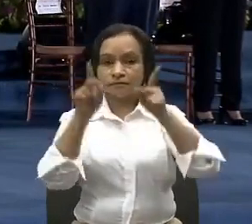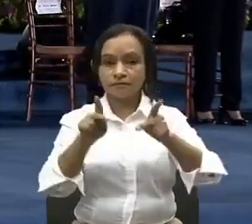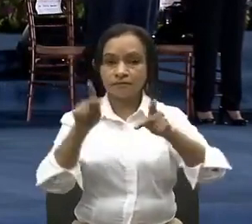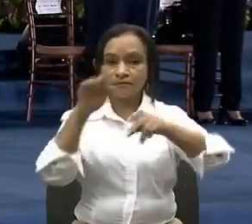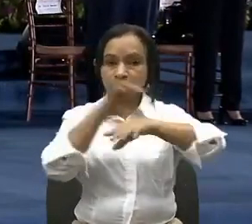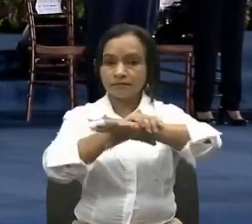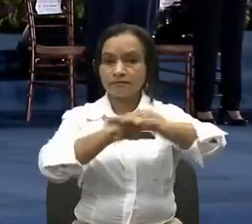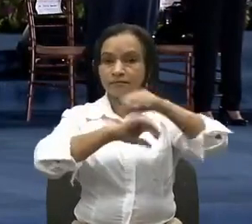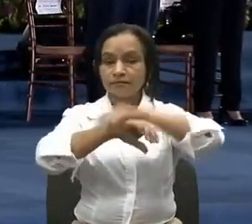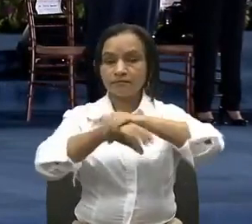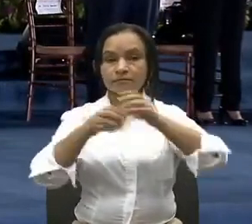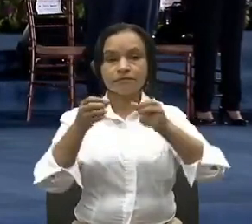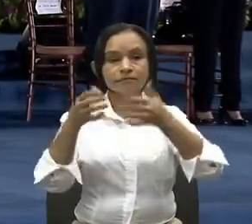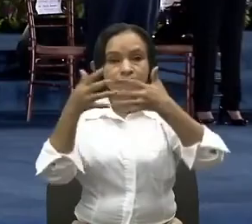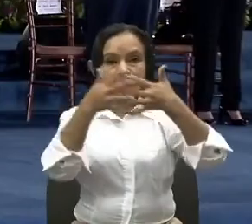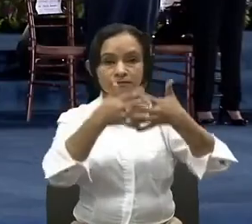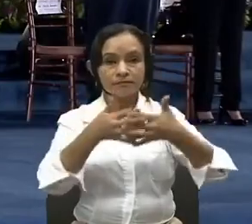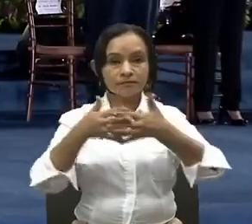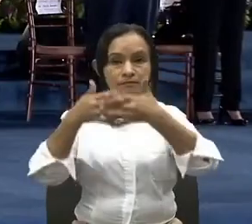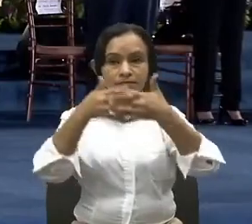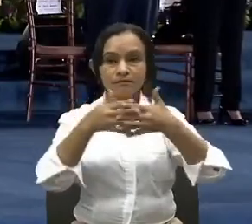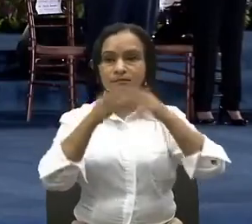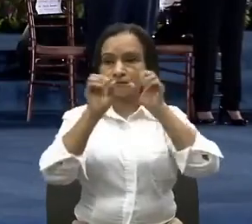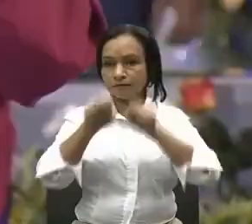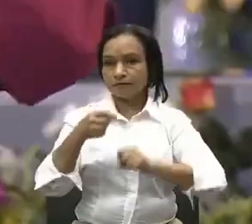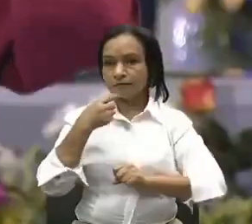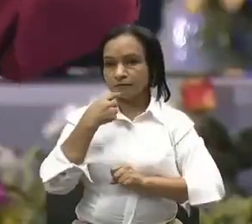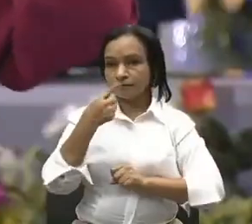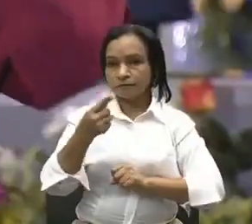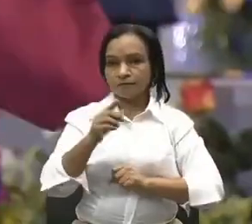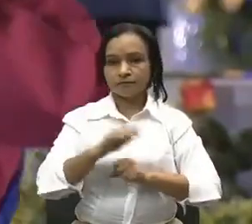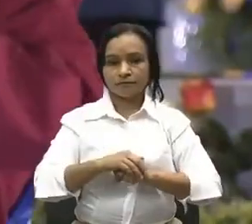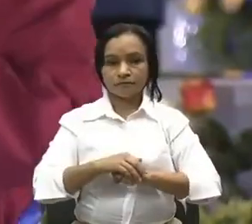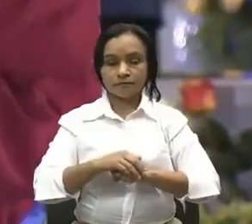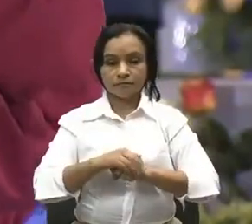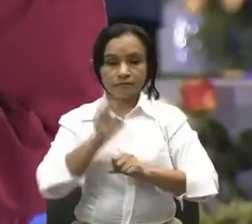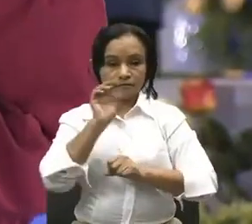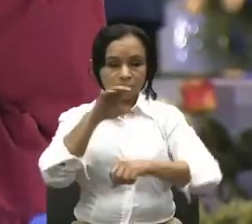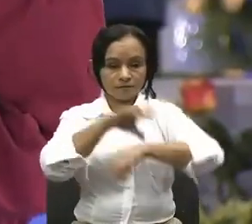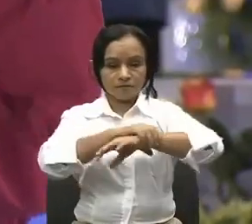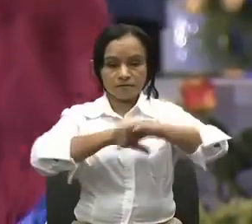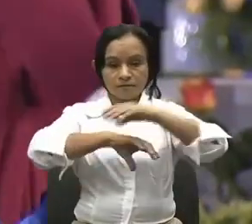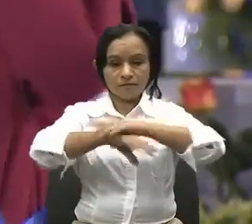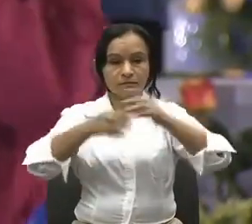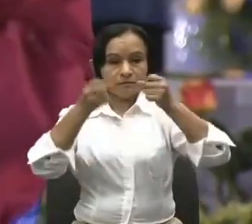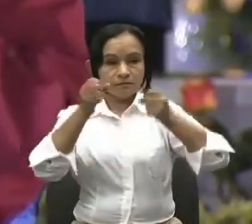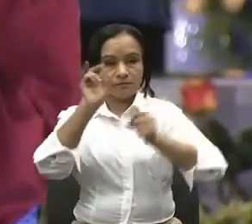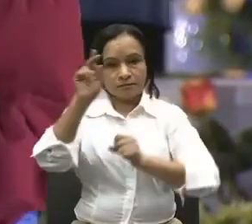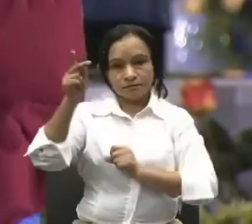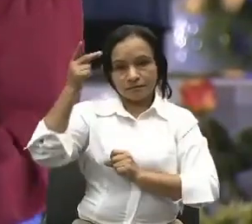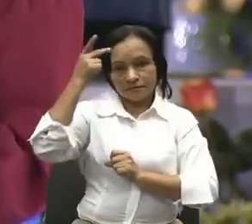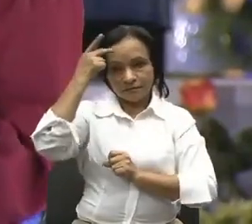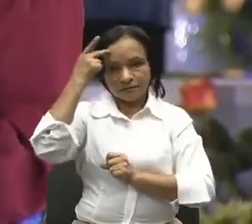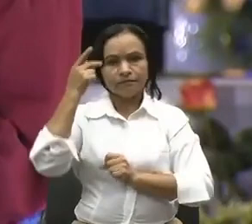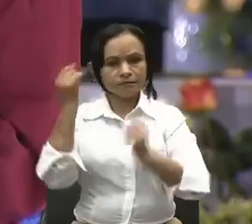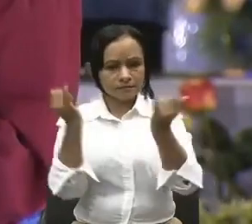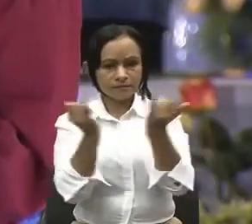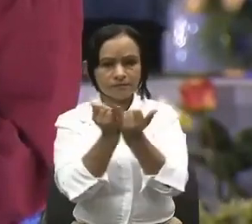norteamericanos. Y podríamos decir, ¿son presos políticos? Claro que son presos